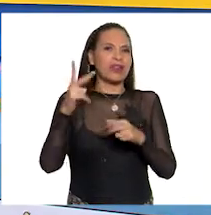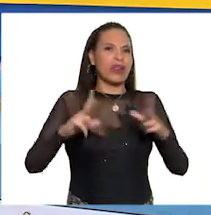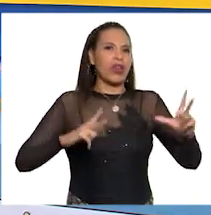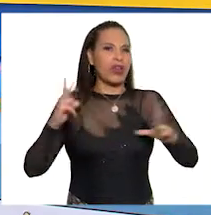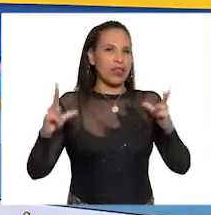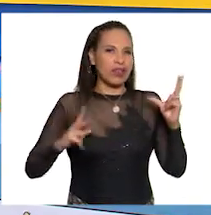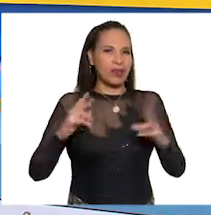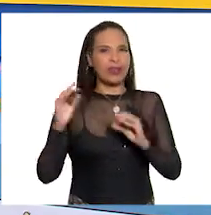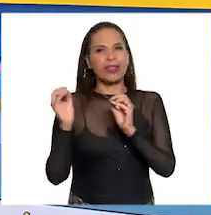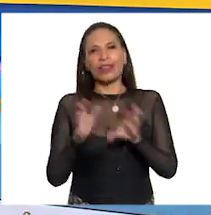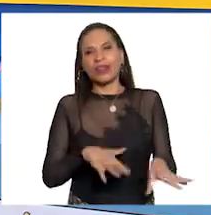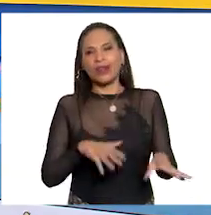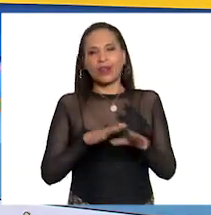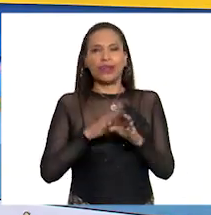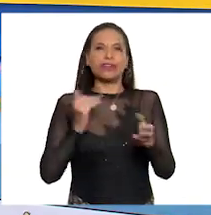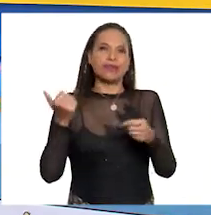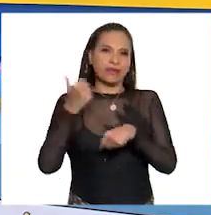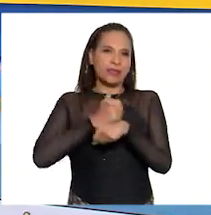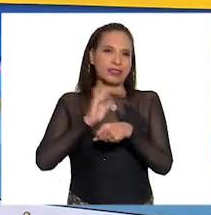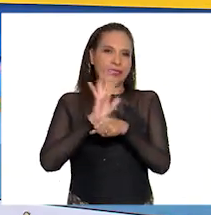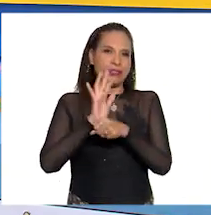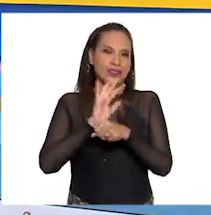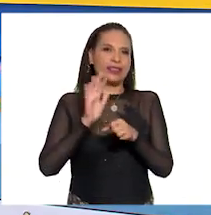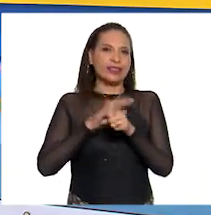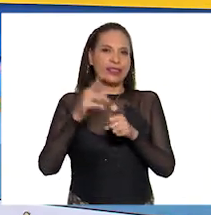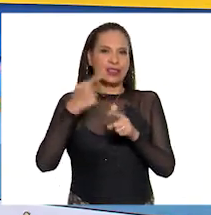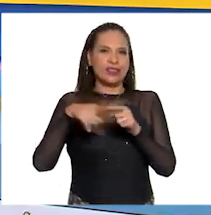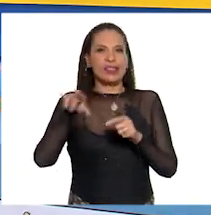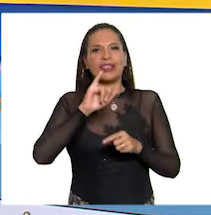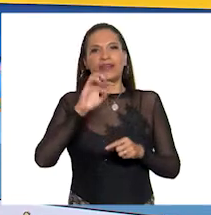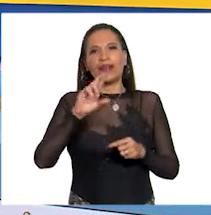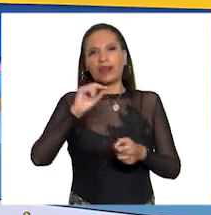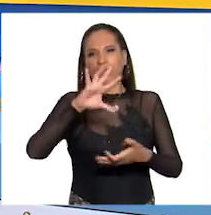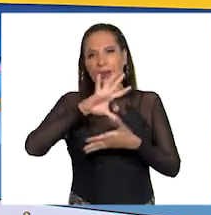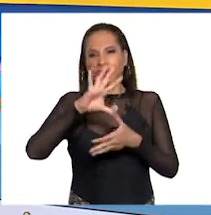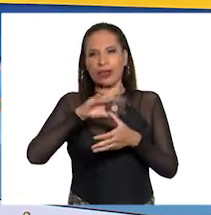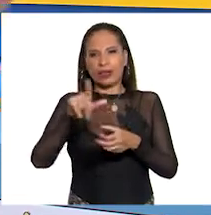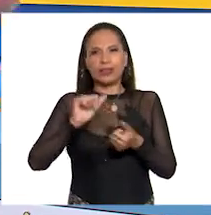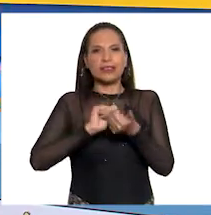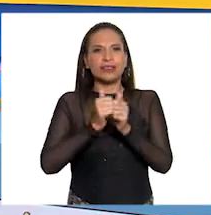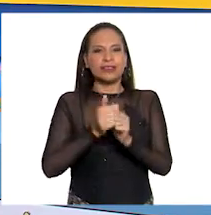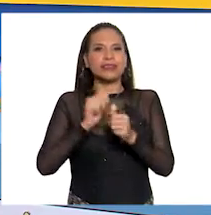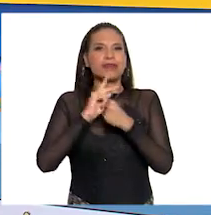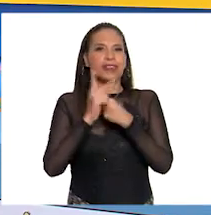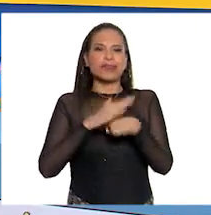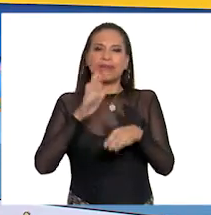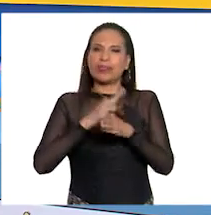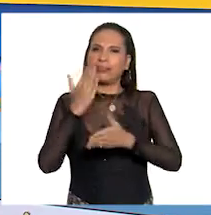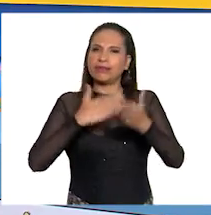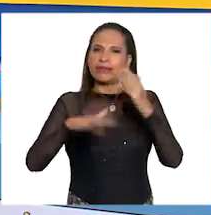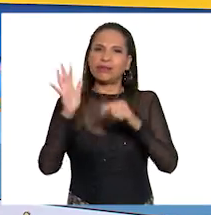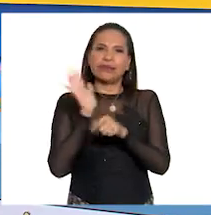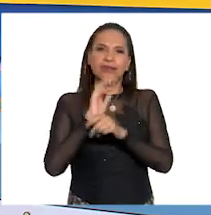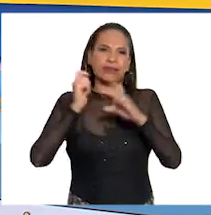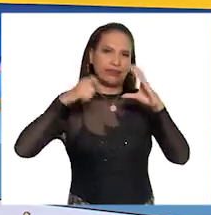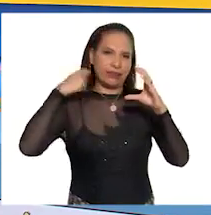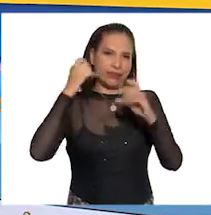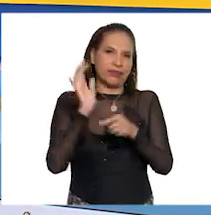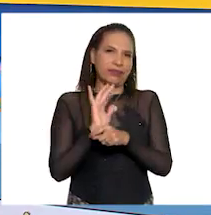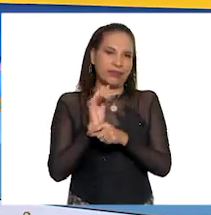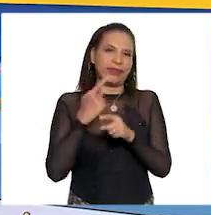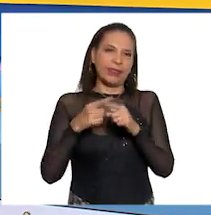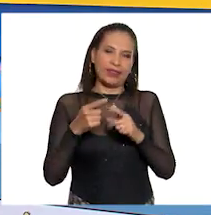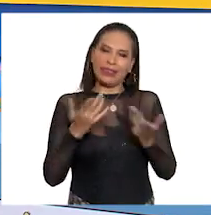dejó y conquistó el cine de Iberoamérica, convirtiéndose en el país con más éxito en la industria